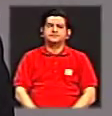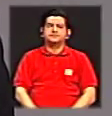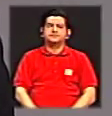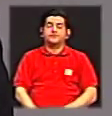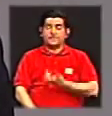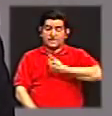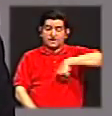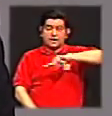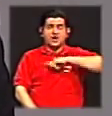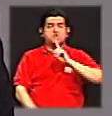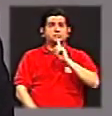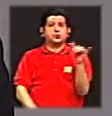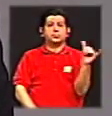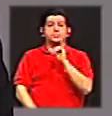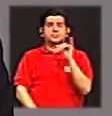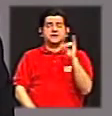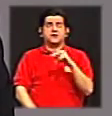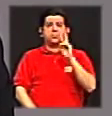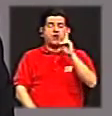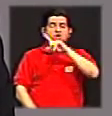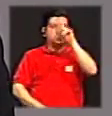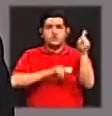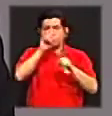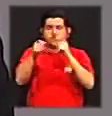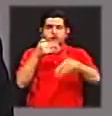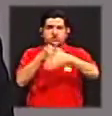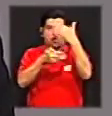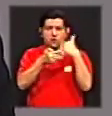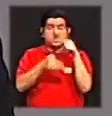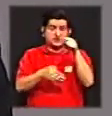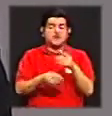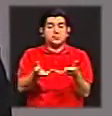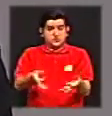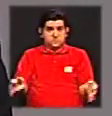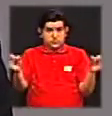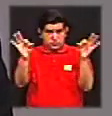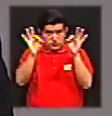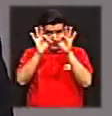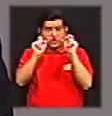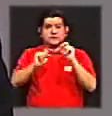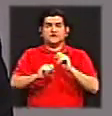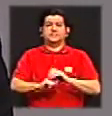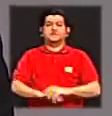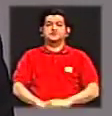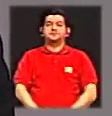Nos han dicho lo mismo que en las dos encuestas pasadas, y eso es algo muy relevante, es decir,